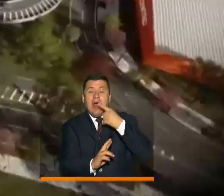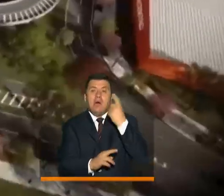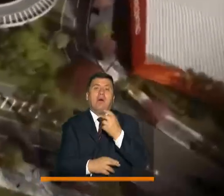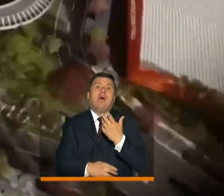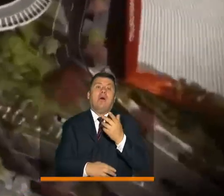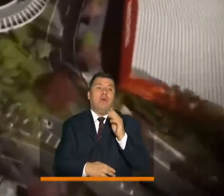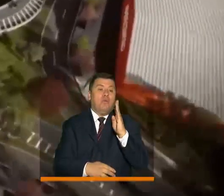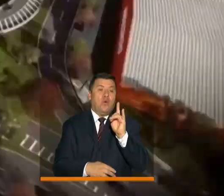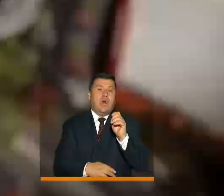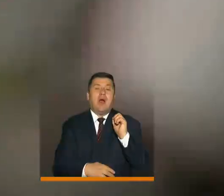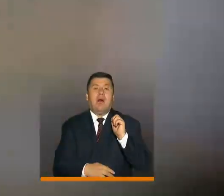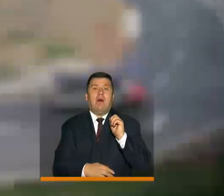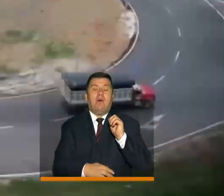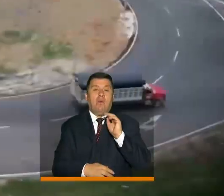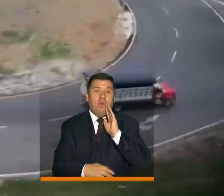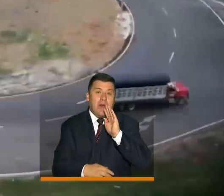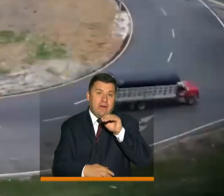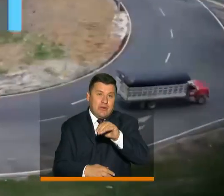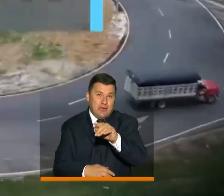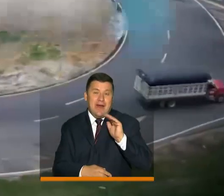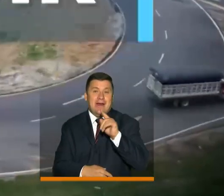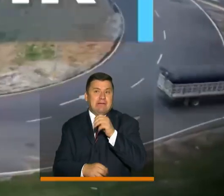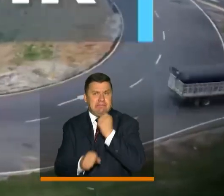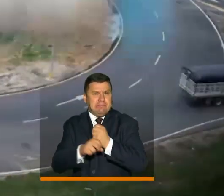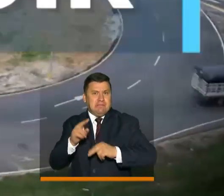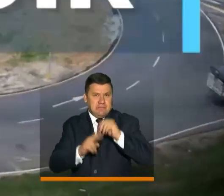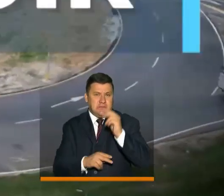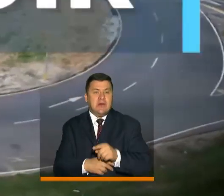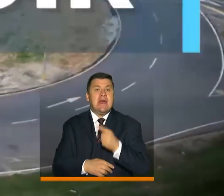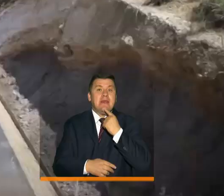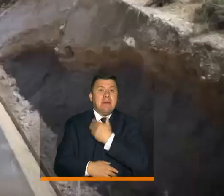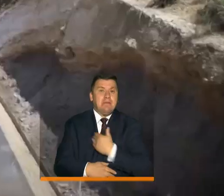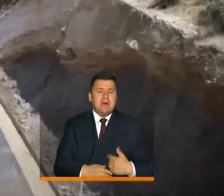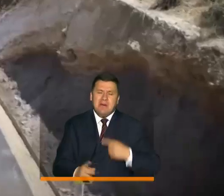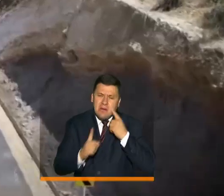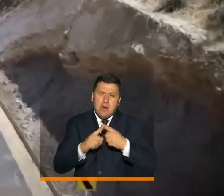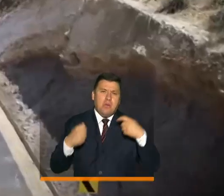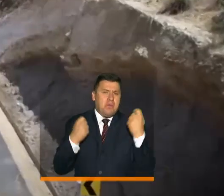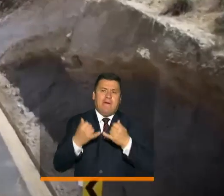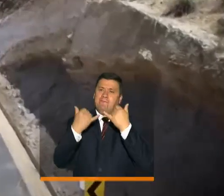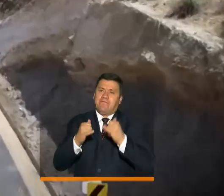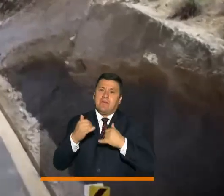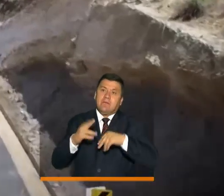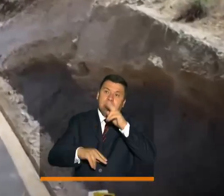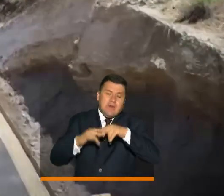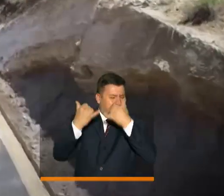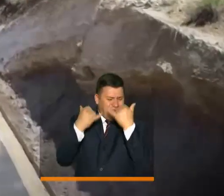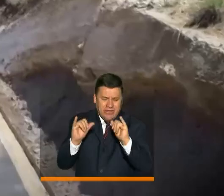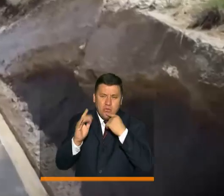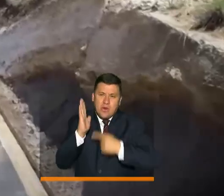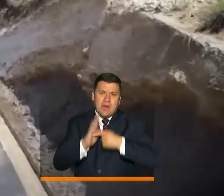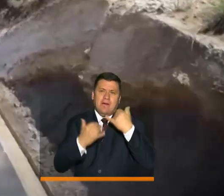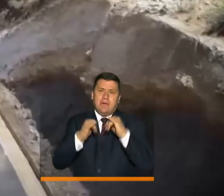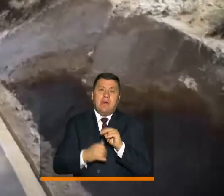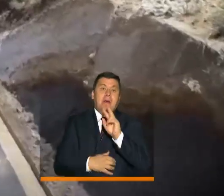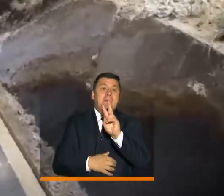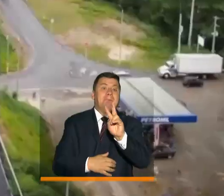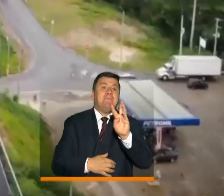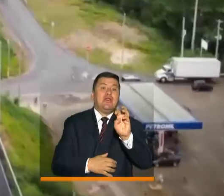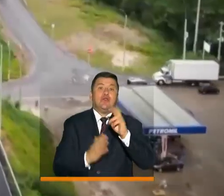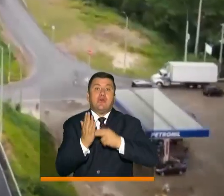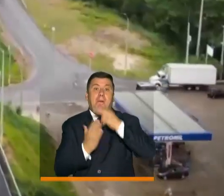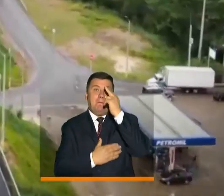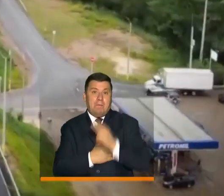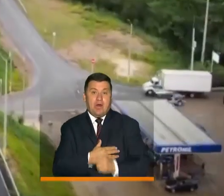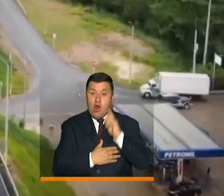Buga Buenaventura. Con la agenda Concluir, Concluir, Concluir, se avanzará en la entrega de 28 proyectos que terminarán en este